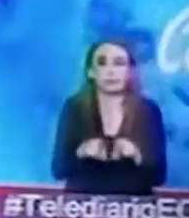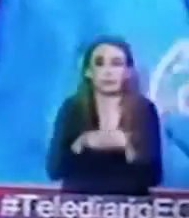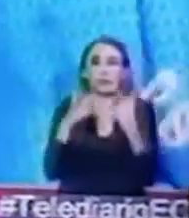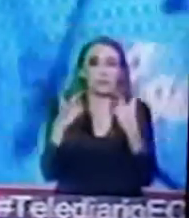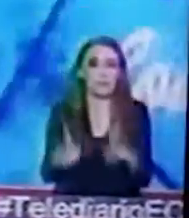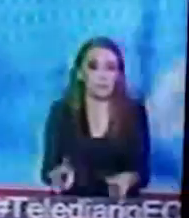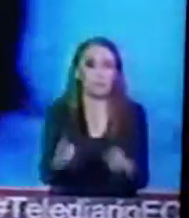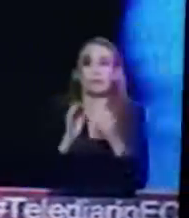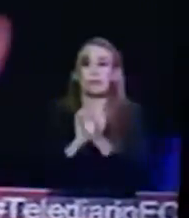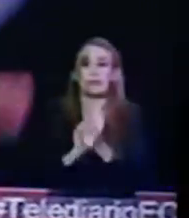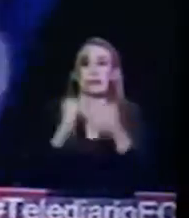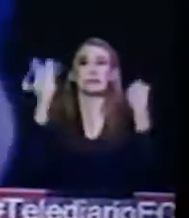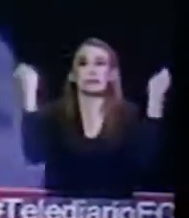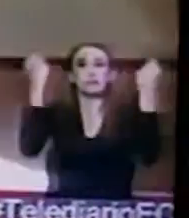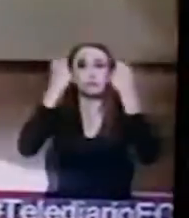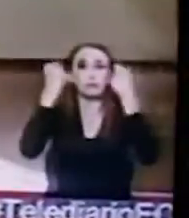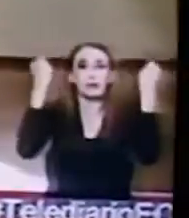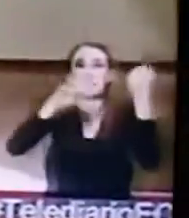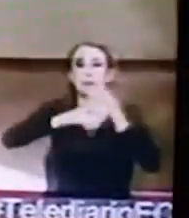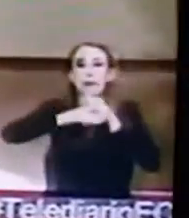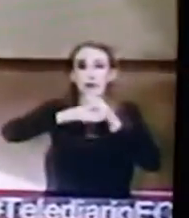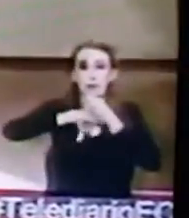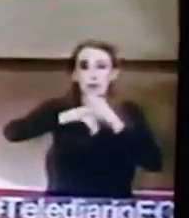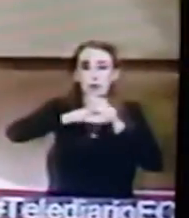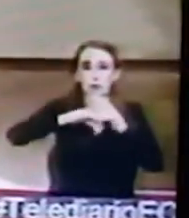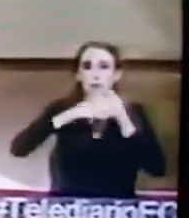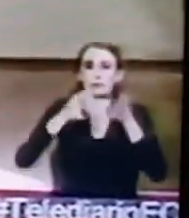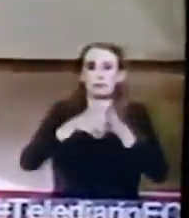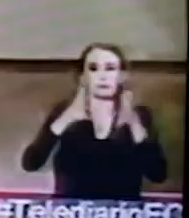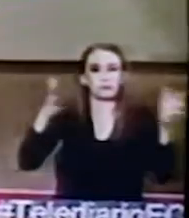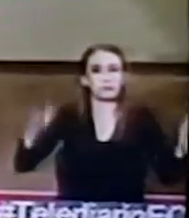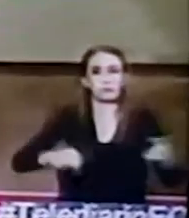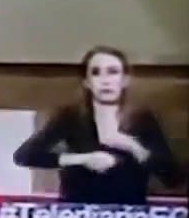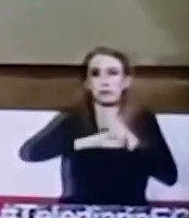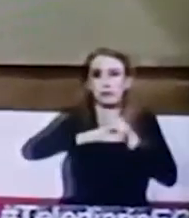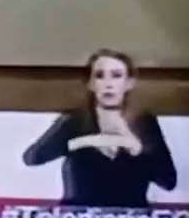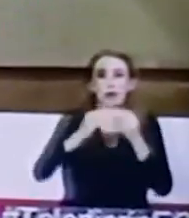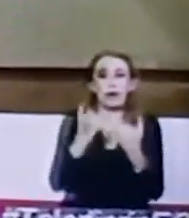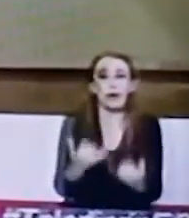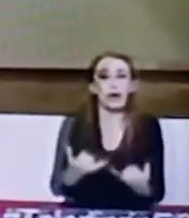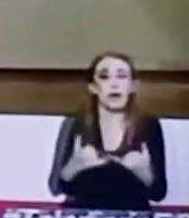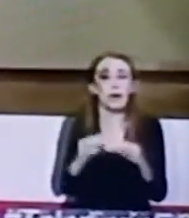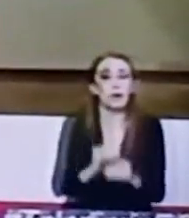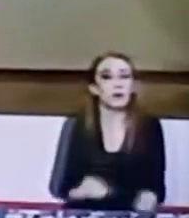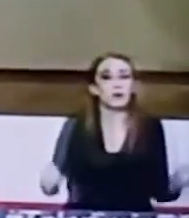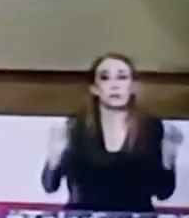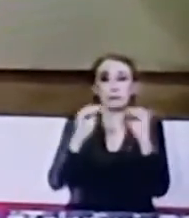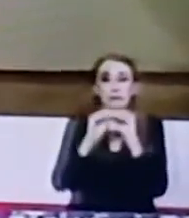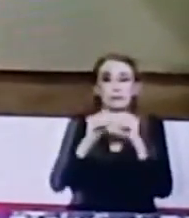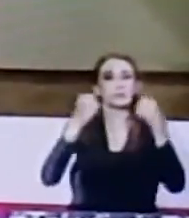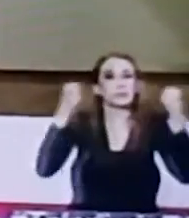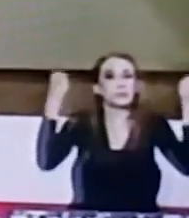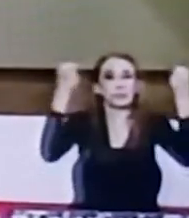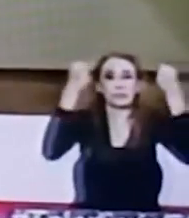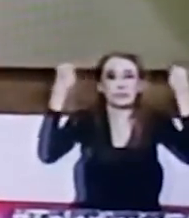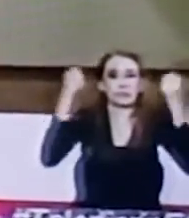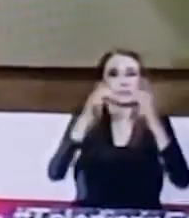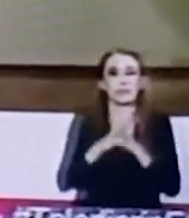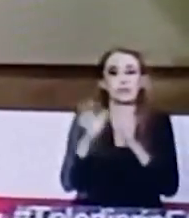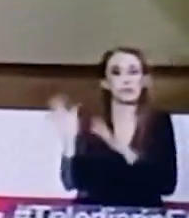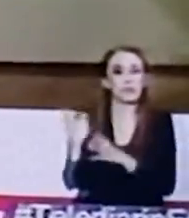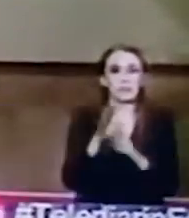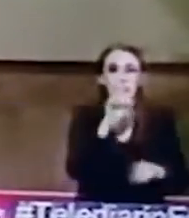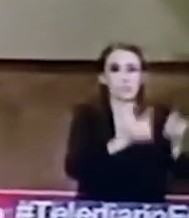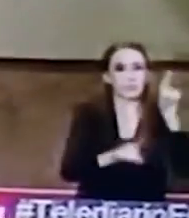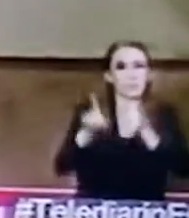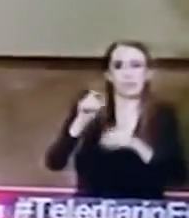afirma, con una fuerte campaña promocional. Tenemos que trabajar muchísimo, ahora más que nunca, en promoción de exportaciones, para